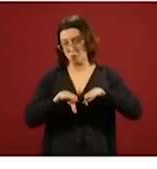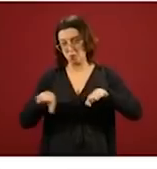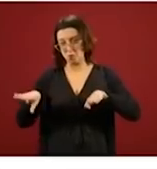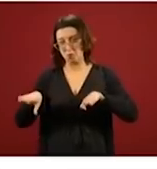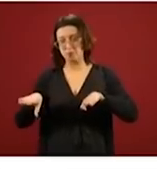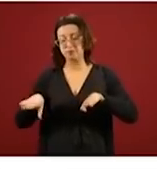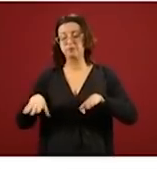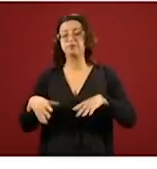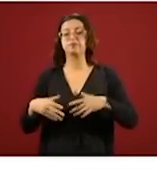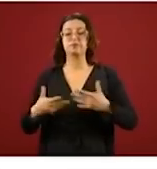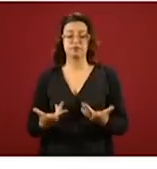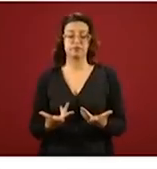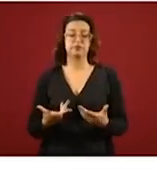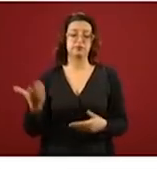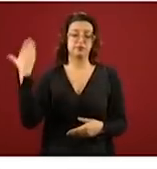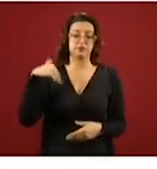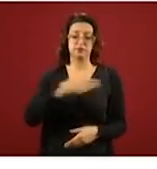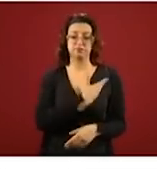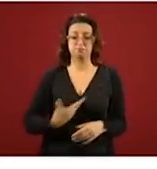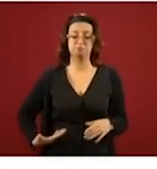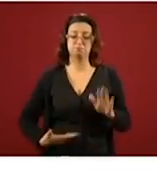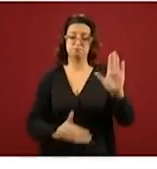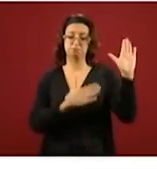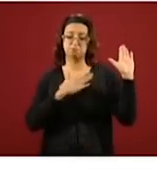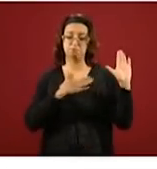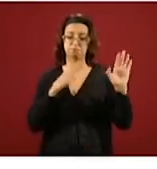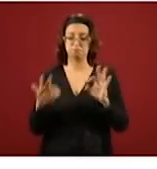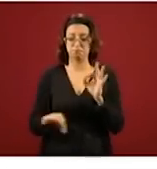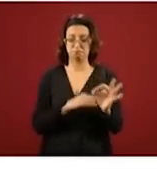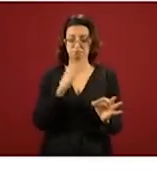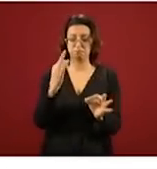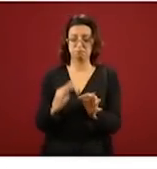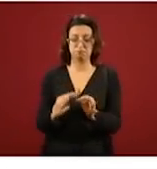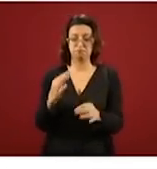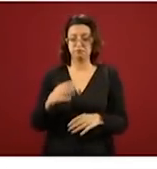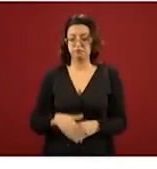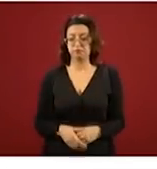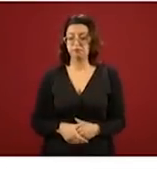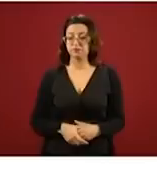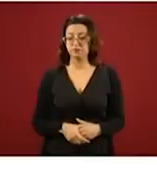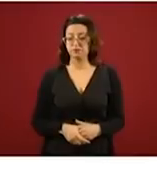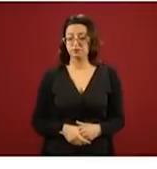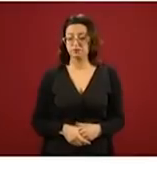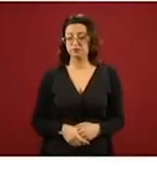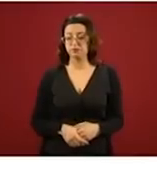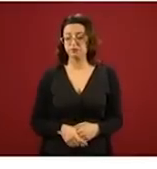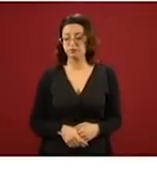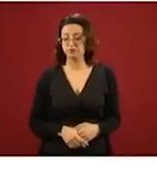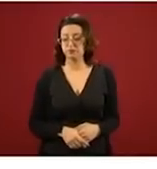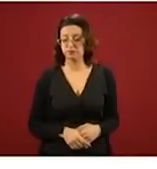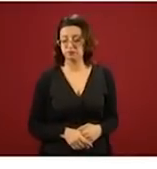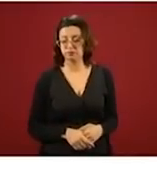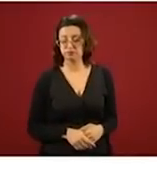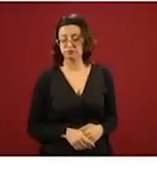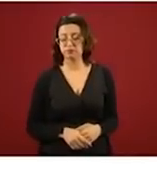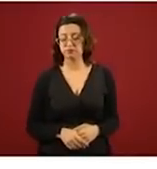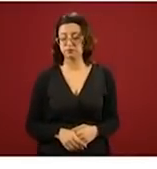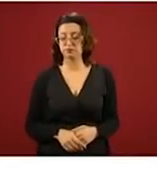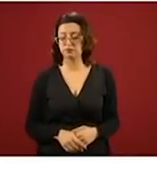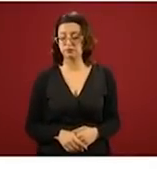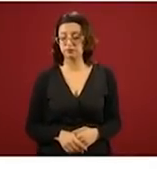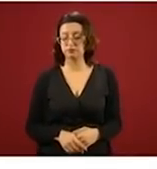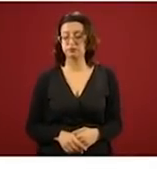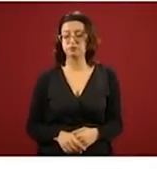él y comprometió el señor presidente pero si lo vemos nosotros desde el punto de vista de